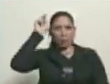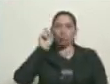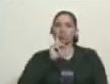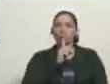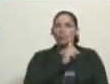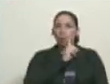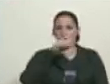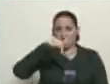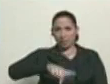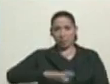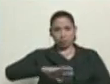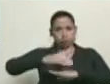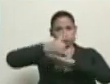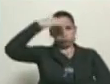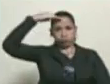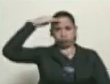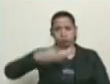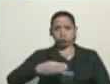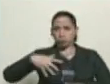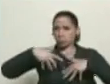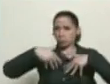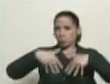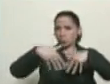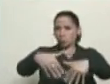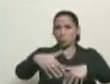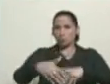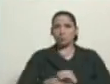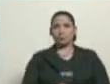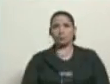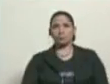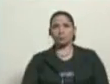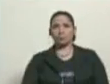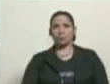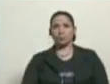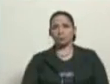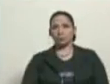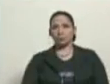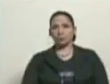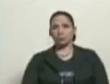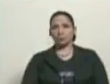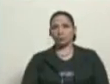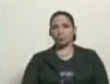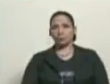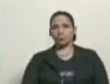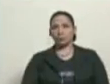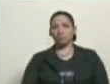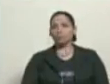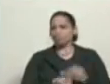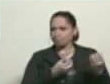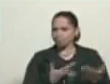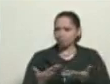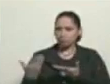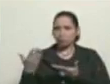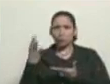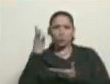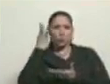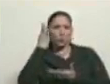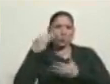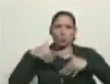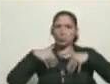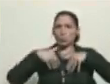Aquí está su comandante de batallón, sus oficiales, sus dignas oficiales, sus